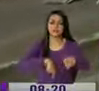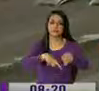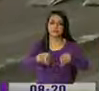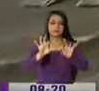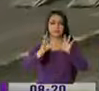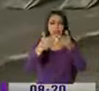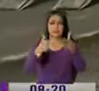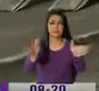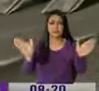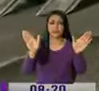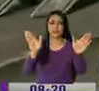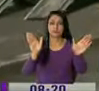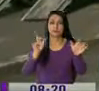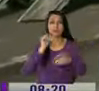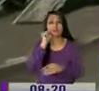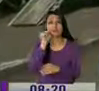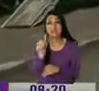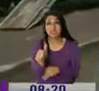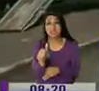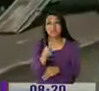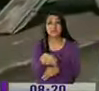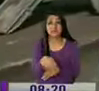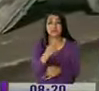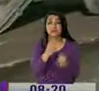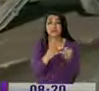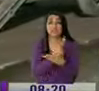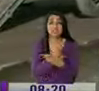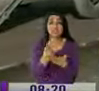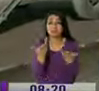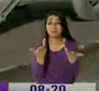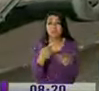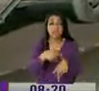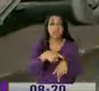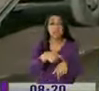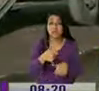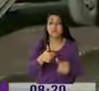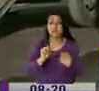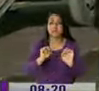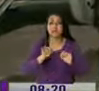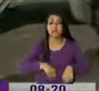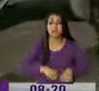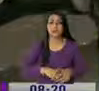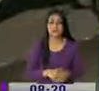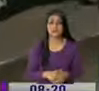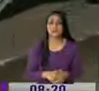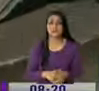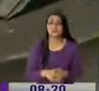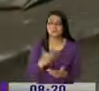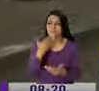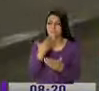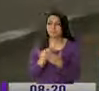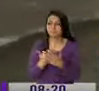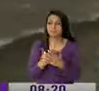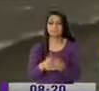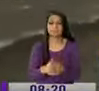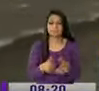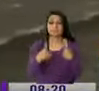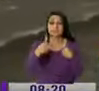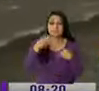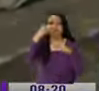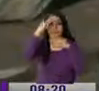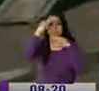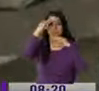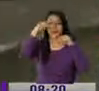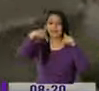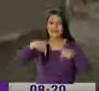circulación probablemente para el día de mañana o el fin de semana si es que el tiempo no lo permite. Perfecto, muchísimas gracias. Grandes noticias para aquí, para